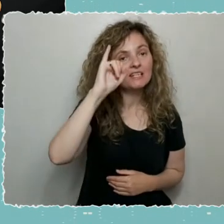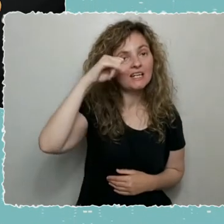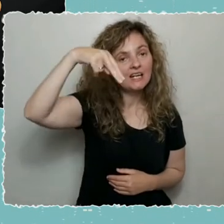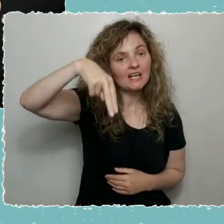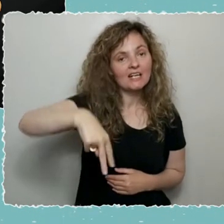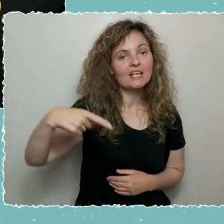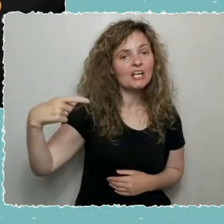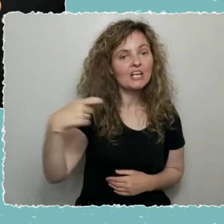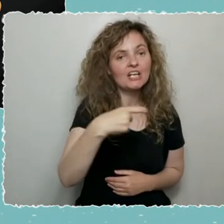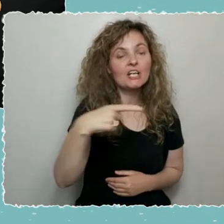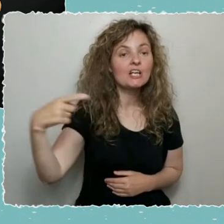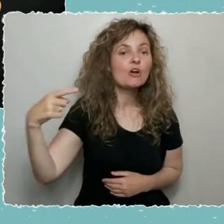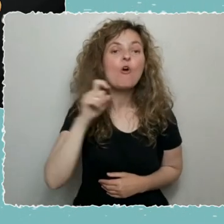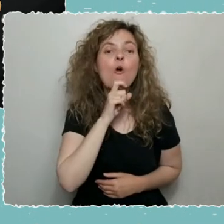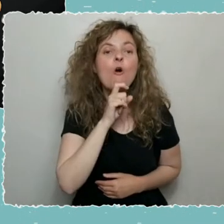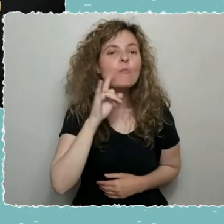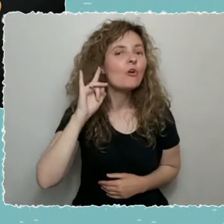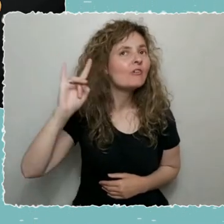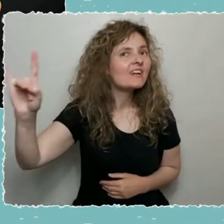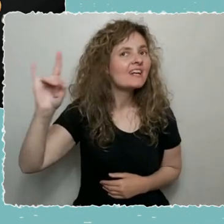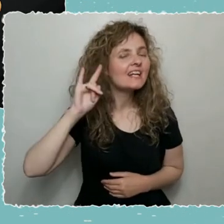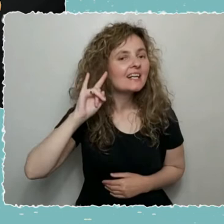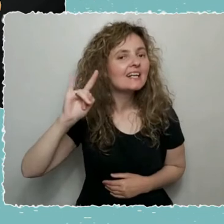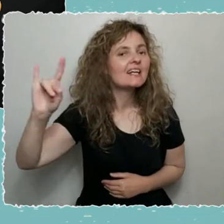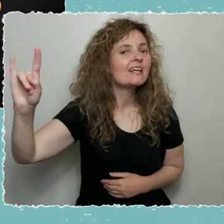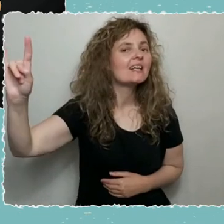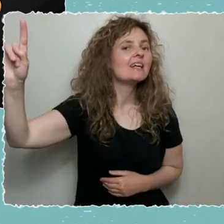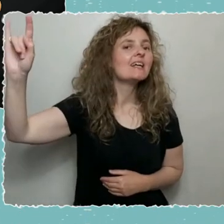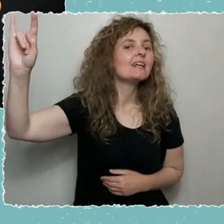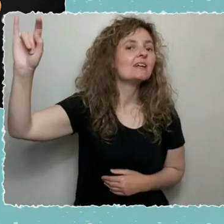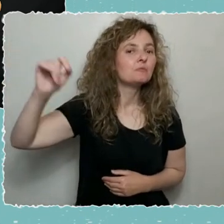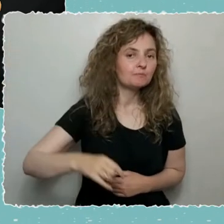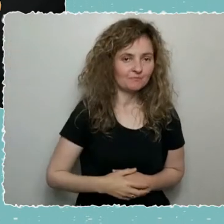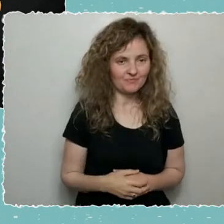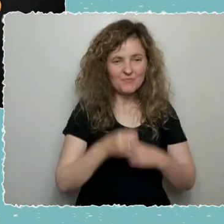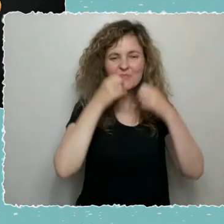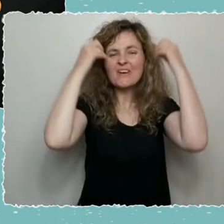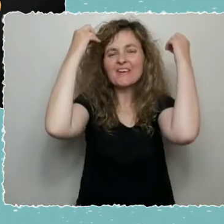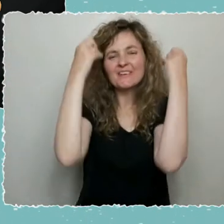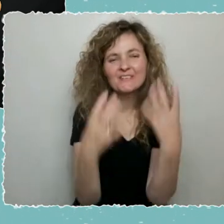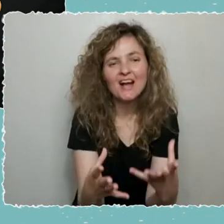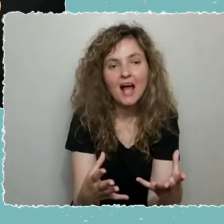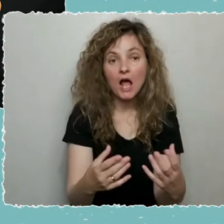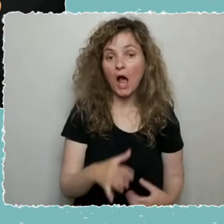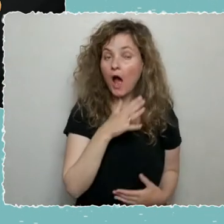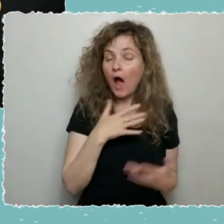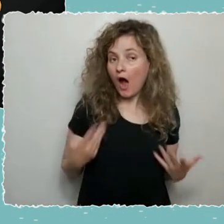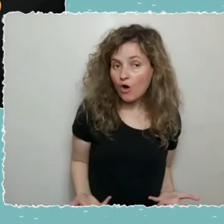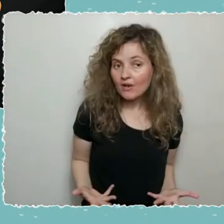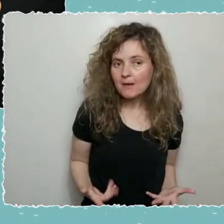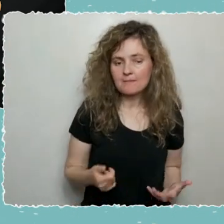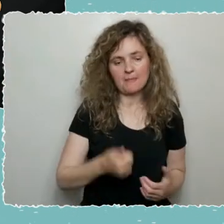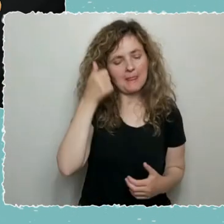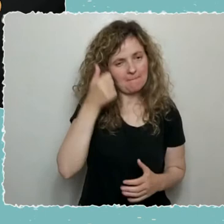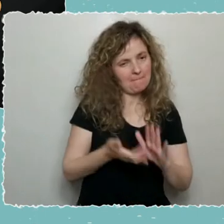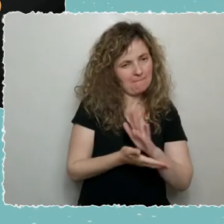fai así. Como fai? Rin, rin, rin. Moi ben. Pero